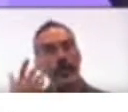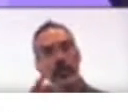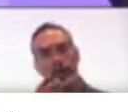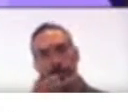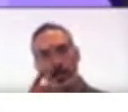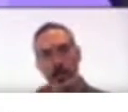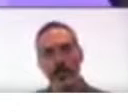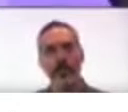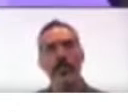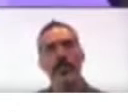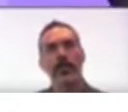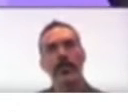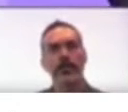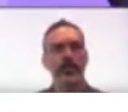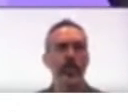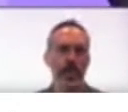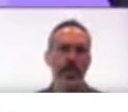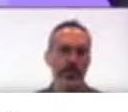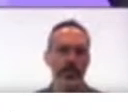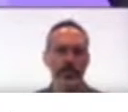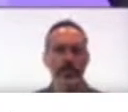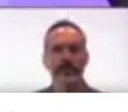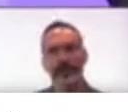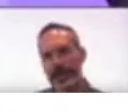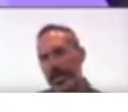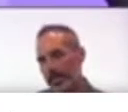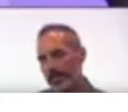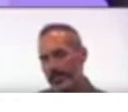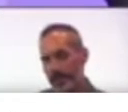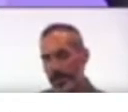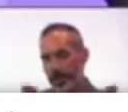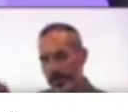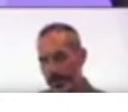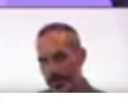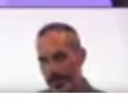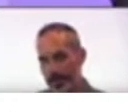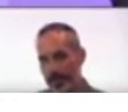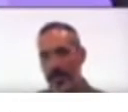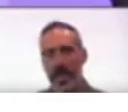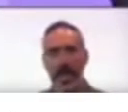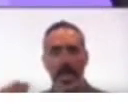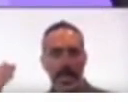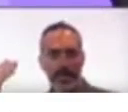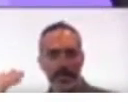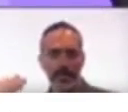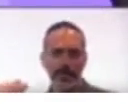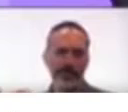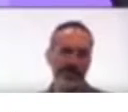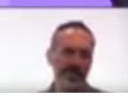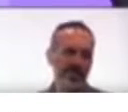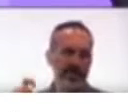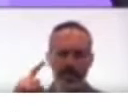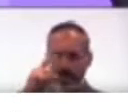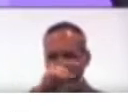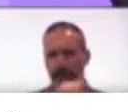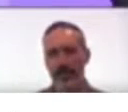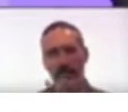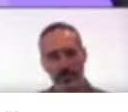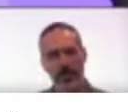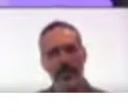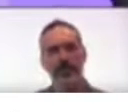para abrir un negocio en el centro de atención municipal antes era un viacrucis. Se los digo en